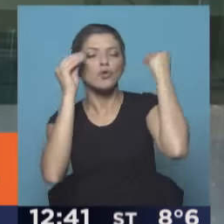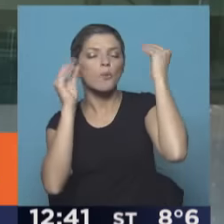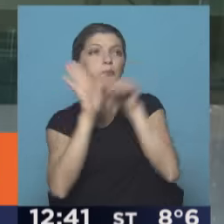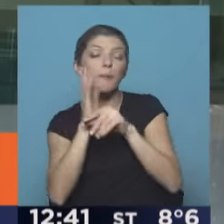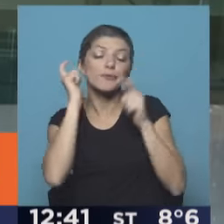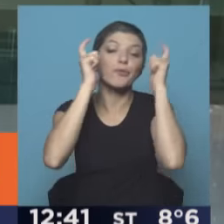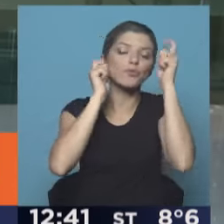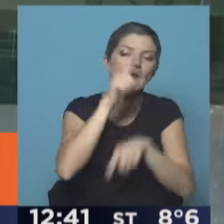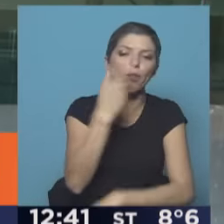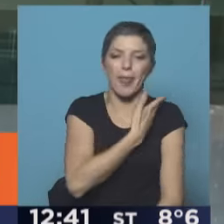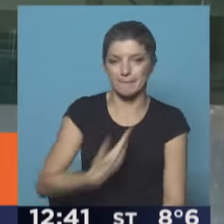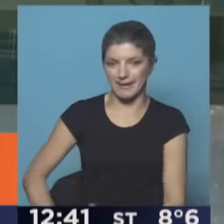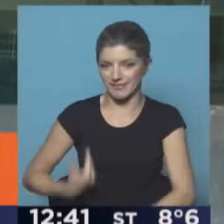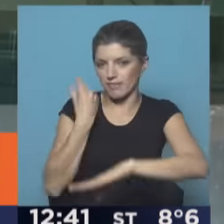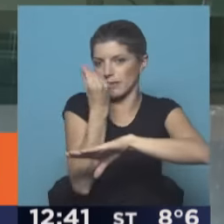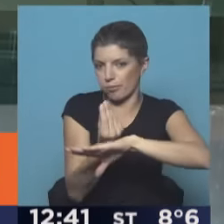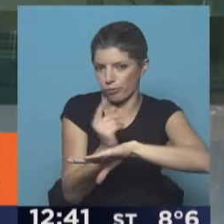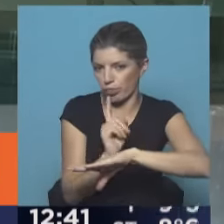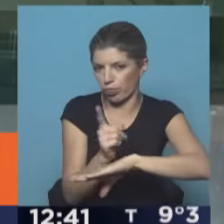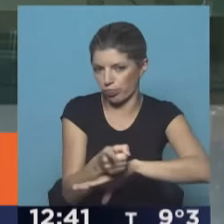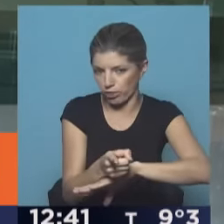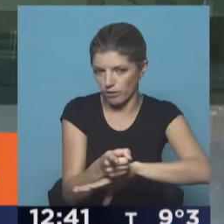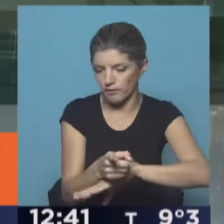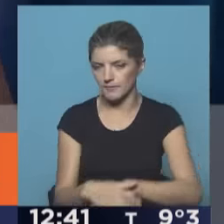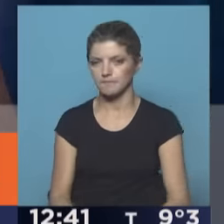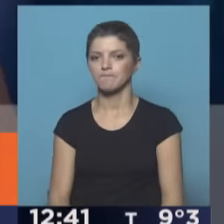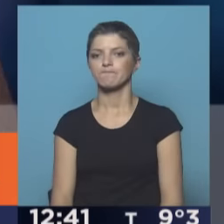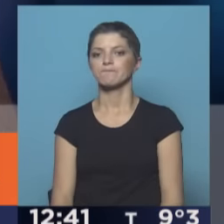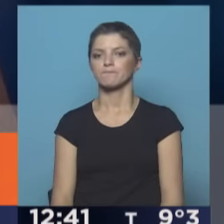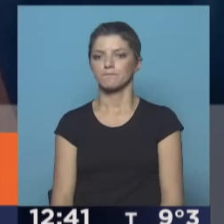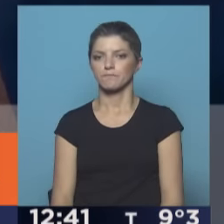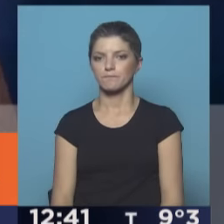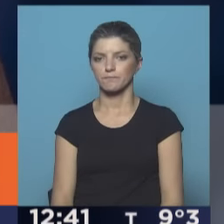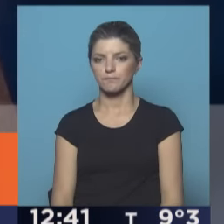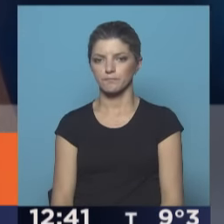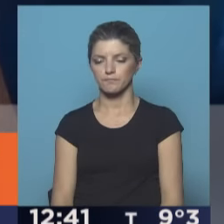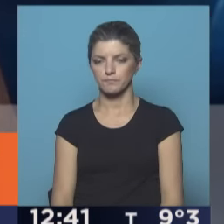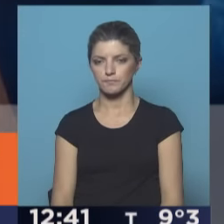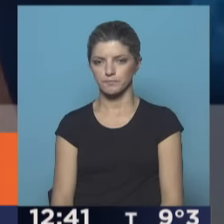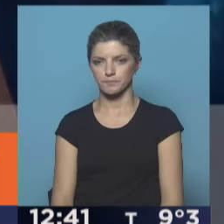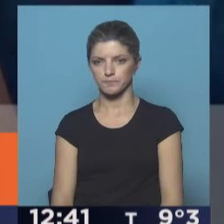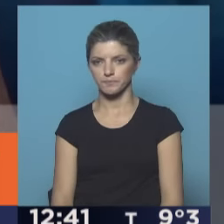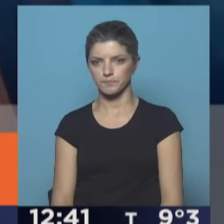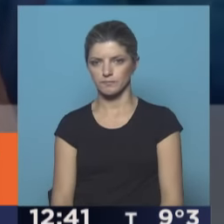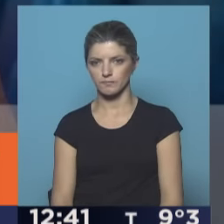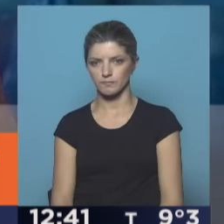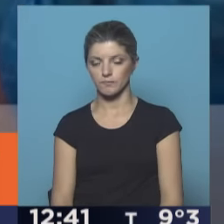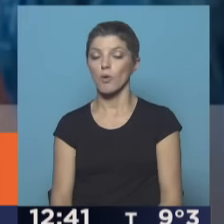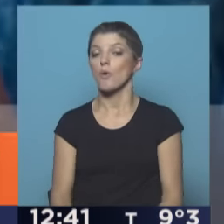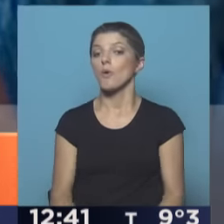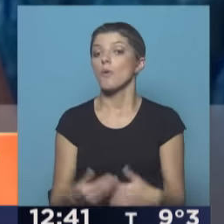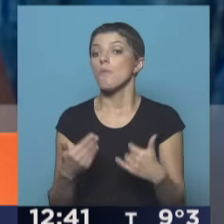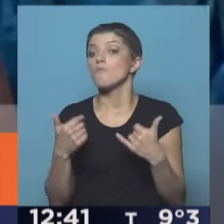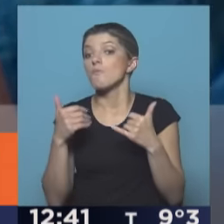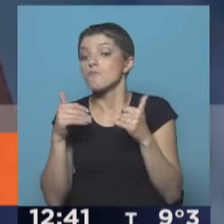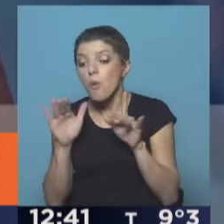de perpetuarse hay probablemente hay hay hay una eh un enojo personal de